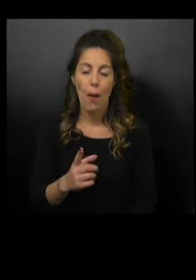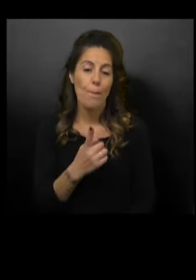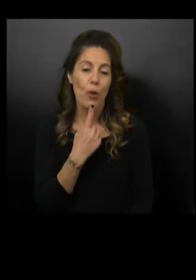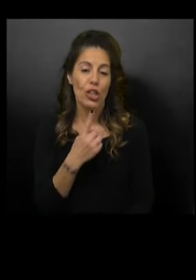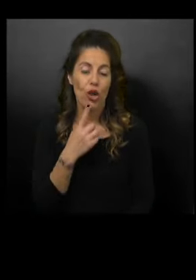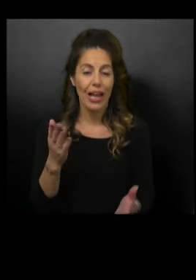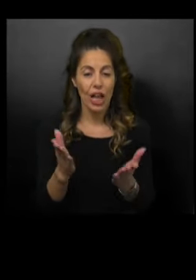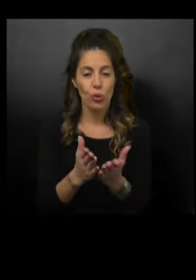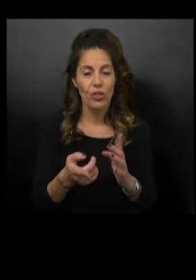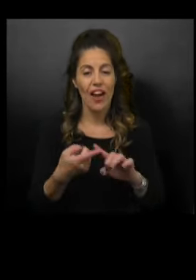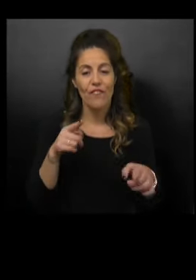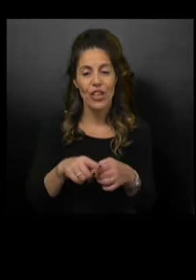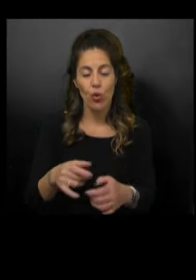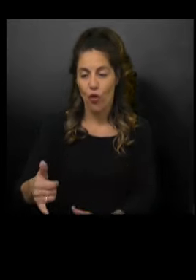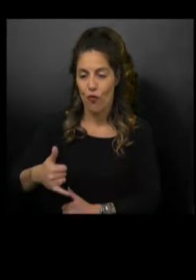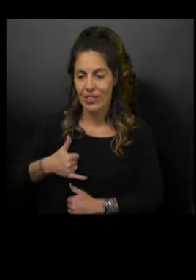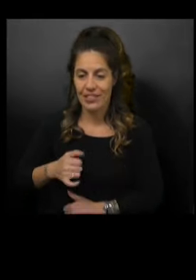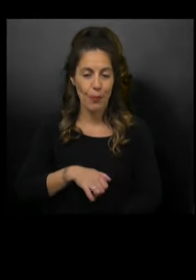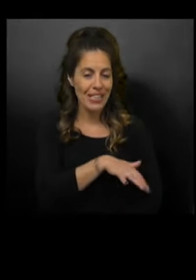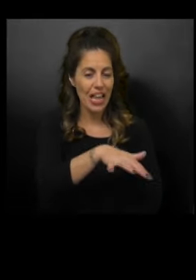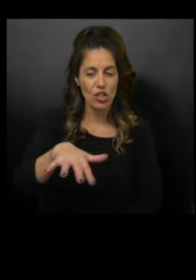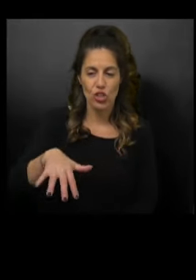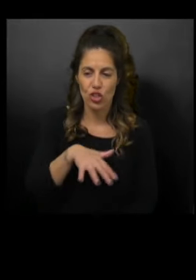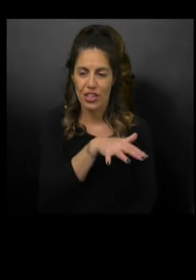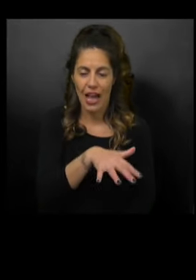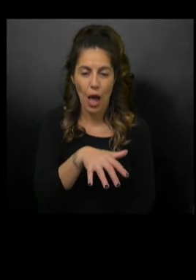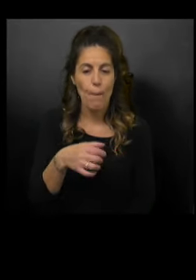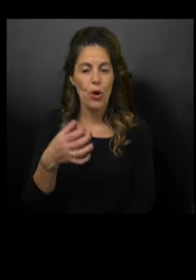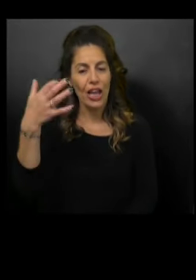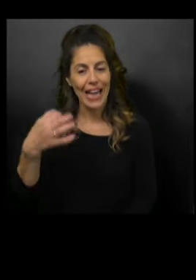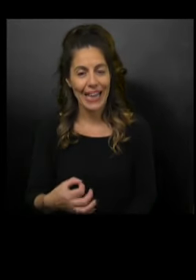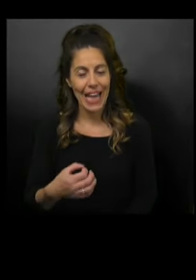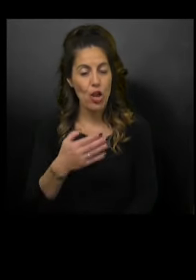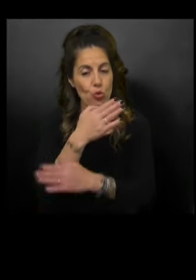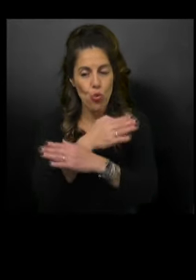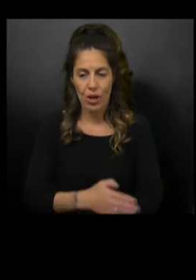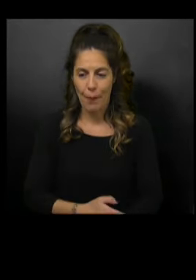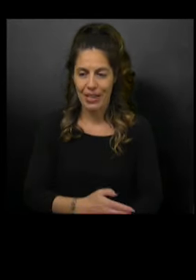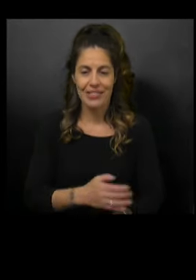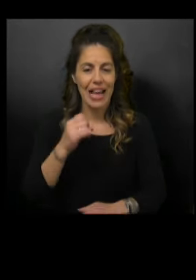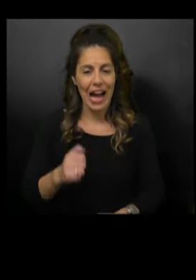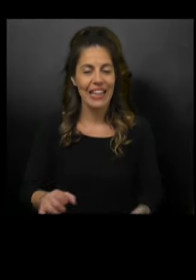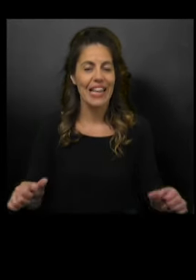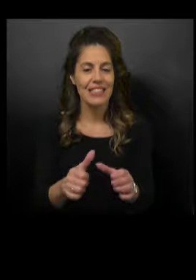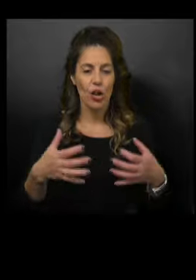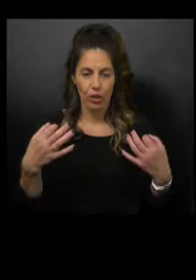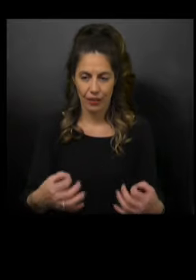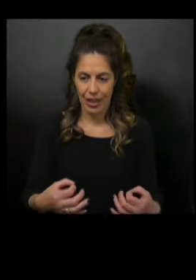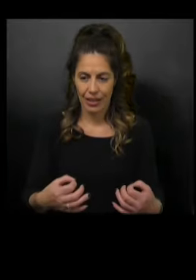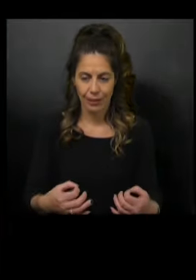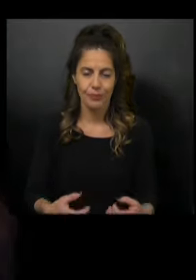que estudia el vínculo entre las fuerzas armadas y la sociedad porque considera que nunca más hay que llevarlo a la